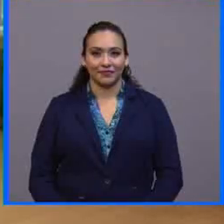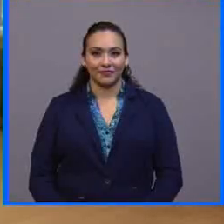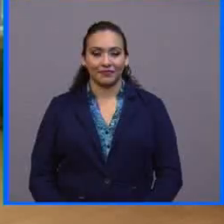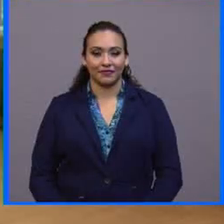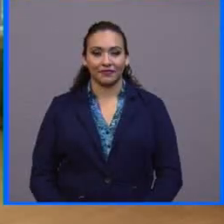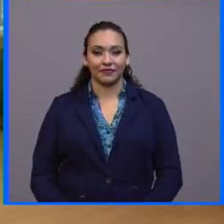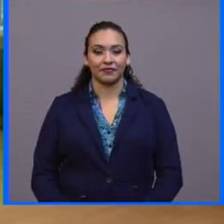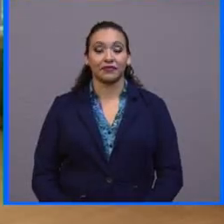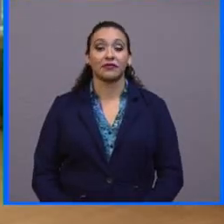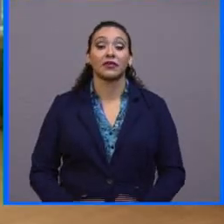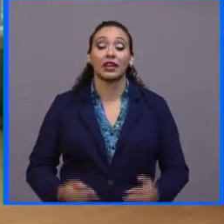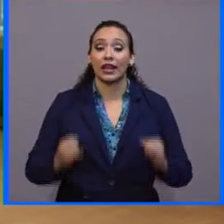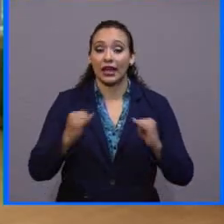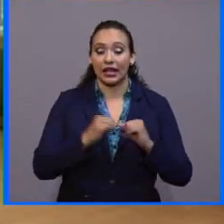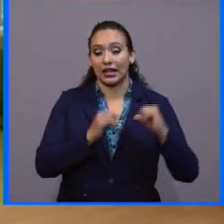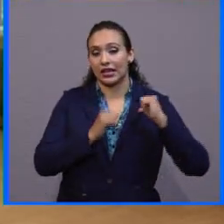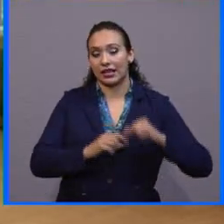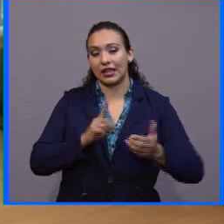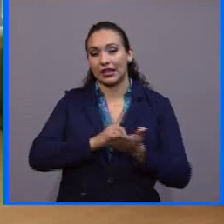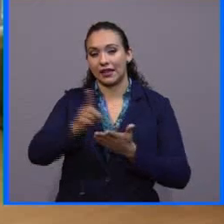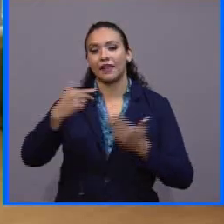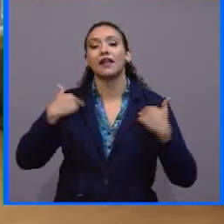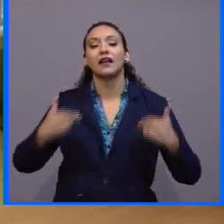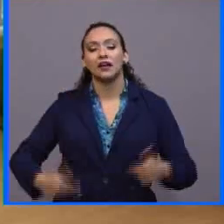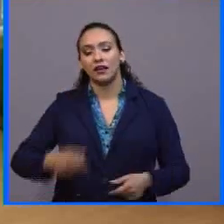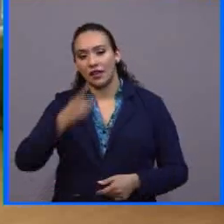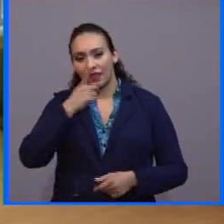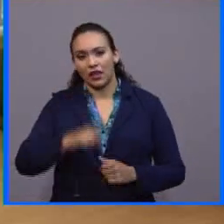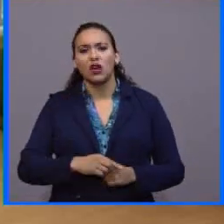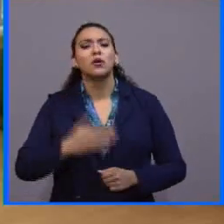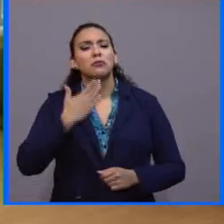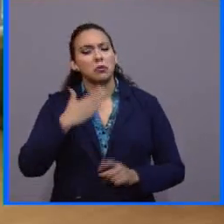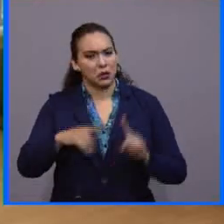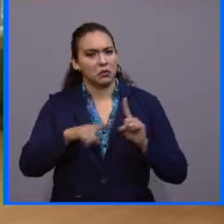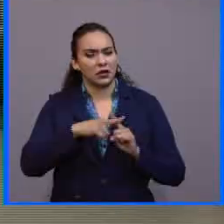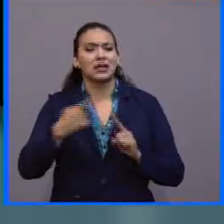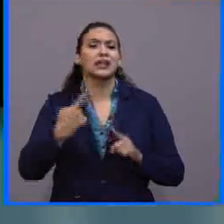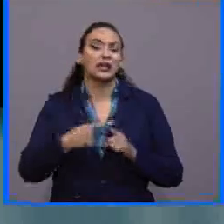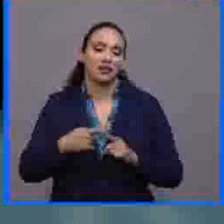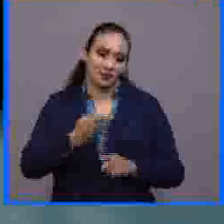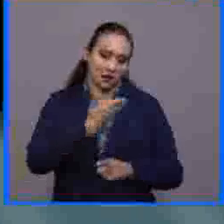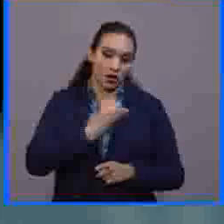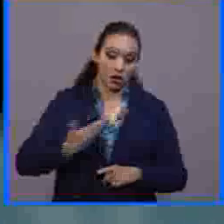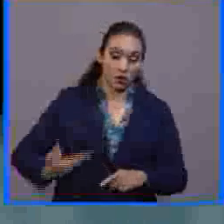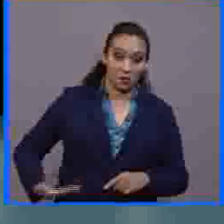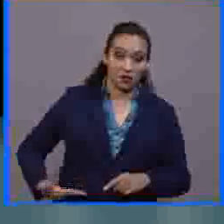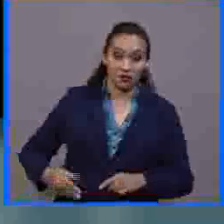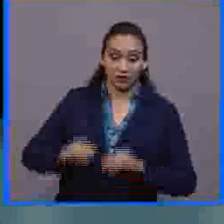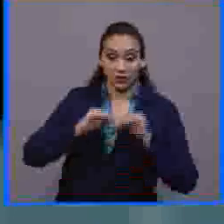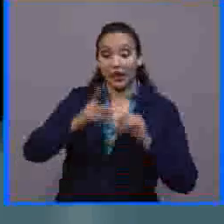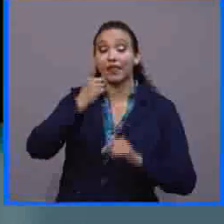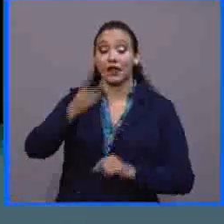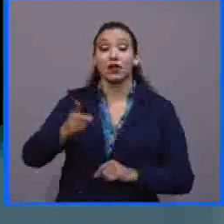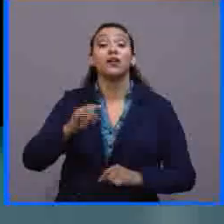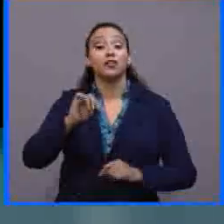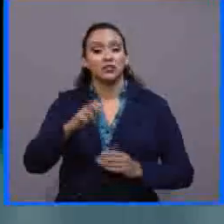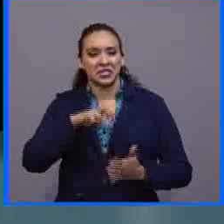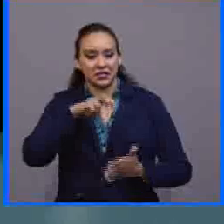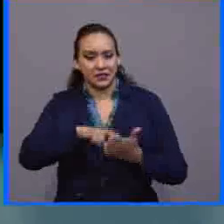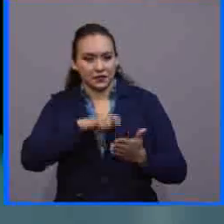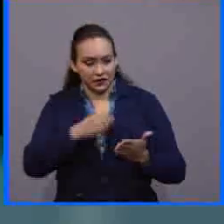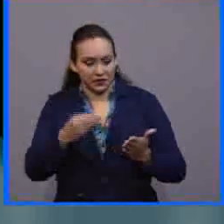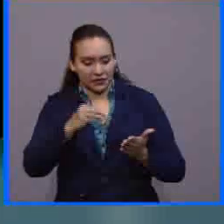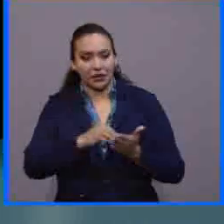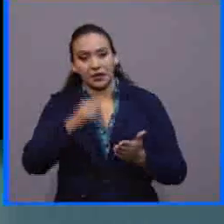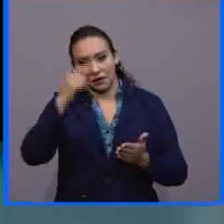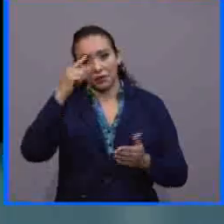El Centro Pro de Derechos Humanos calificó de positivo el anuncio del gobierno federal de que se va a reforzar la legislación y las